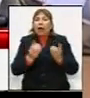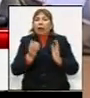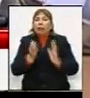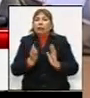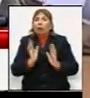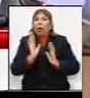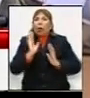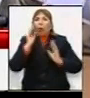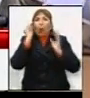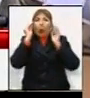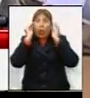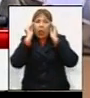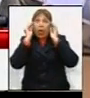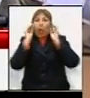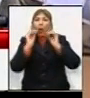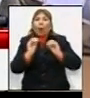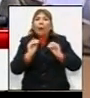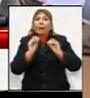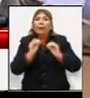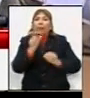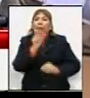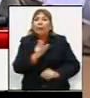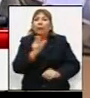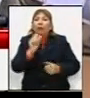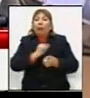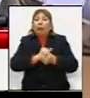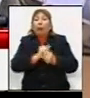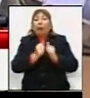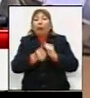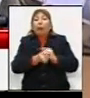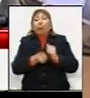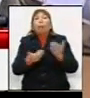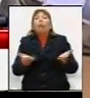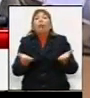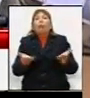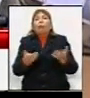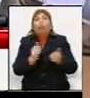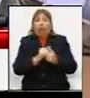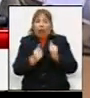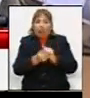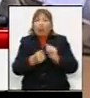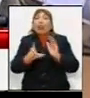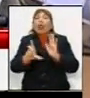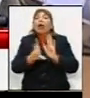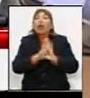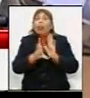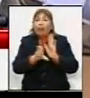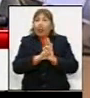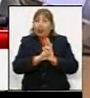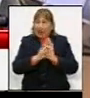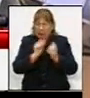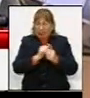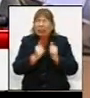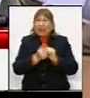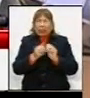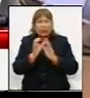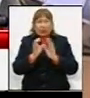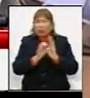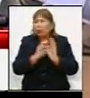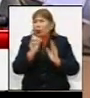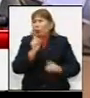o la opinión pública o el electorado cambia, y se cambia, ¿qué se cambia? La ley. ¿Pero cambiaría en la Constitución?